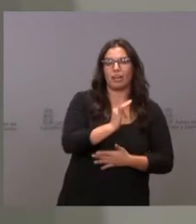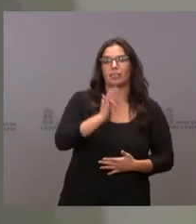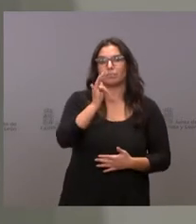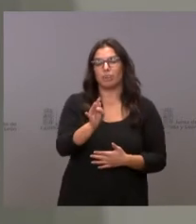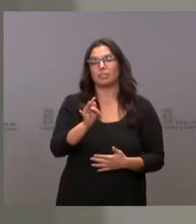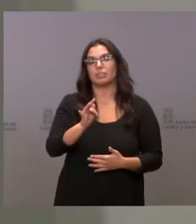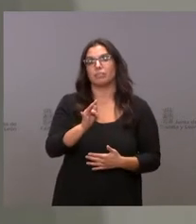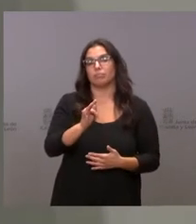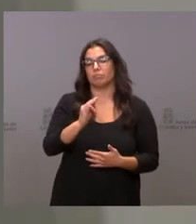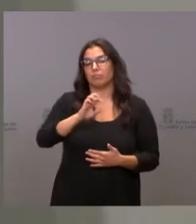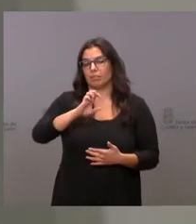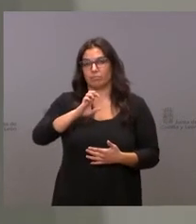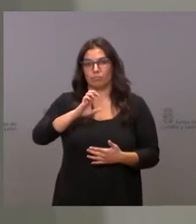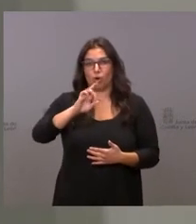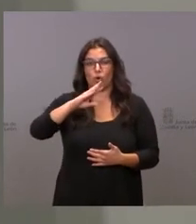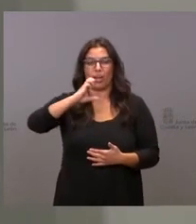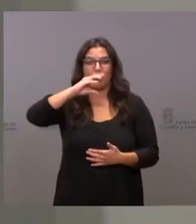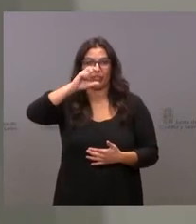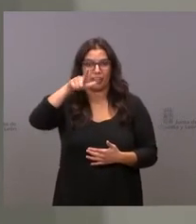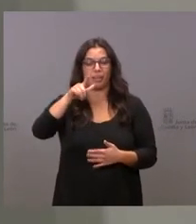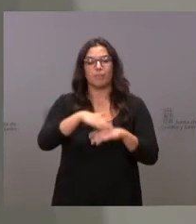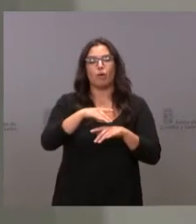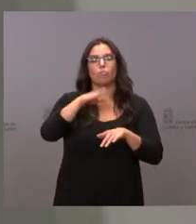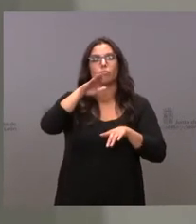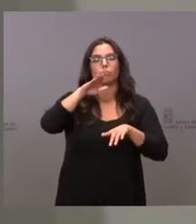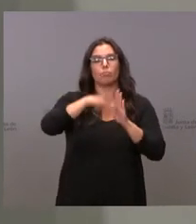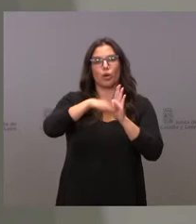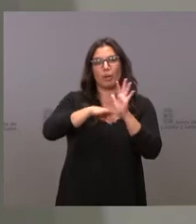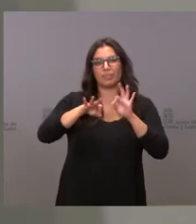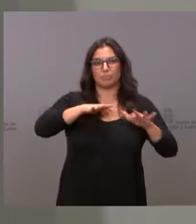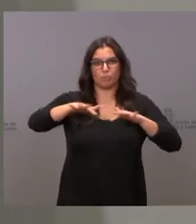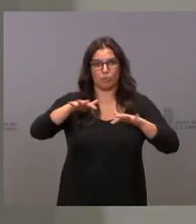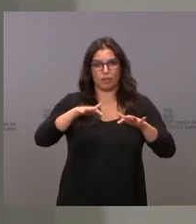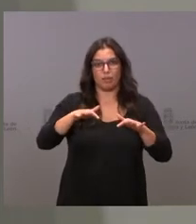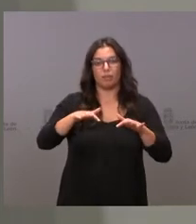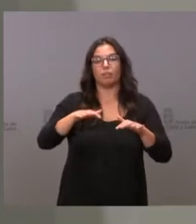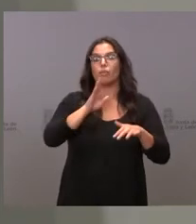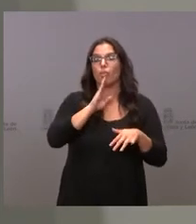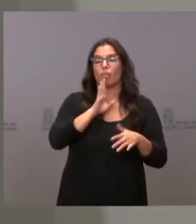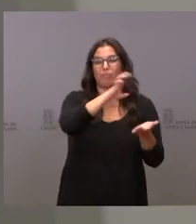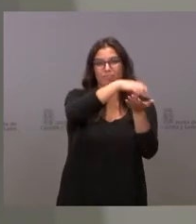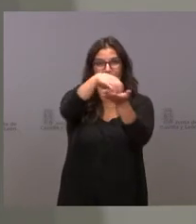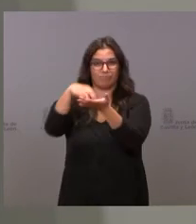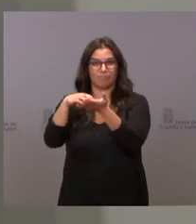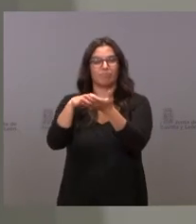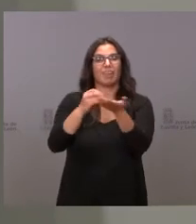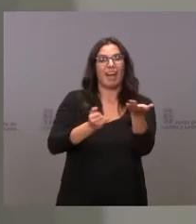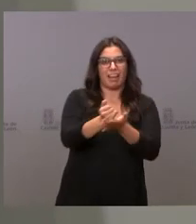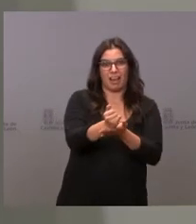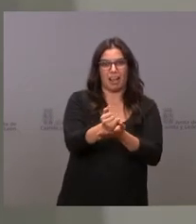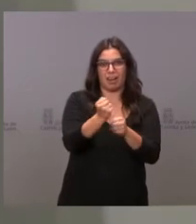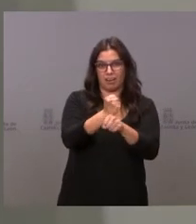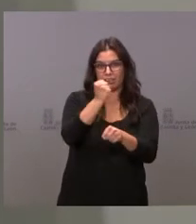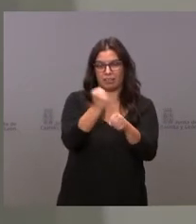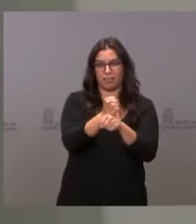desarrollo de un programa de movilidad articulado mediante estancias en explotaciones agrarias, por así